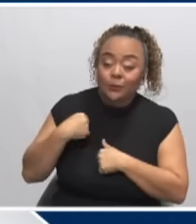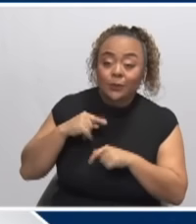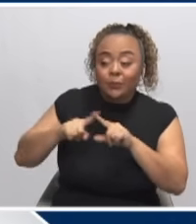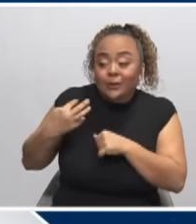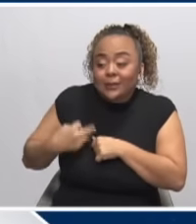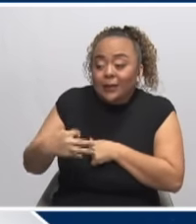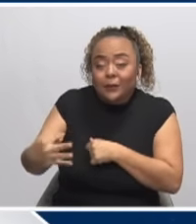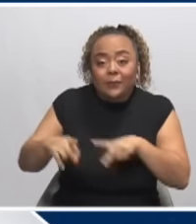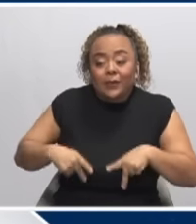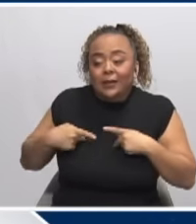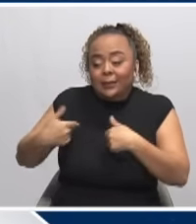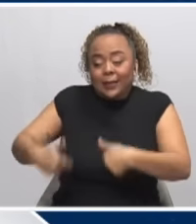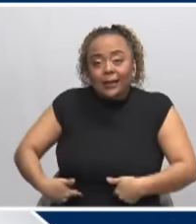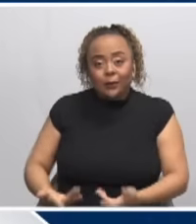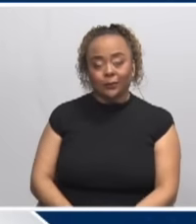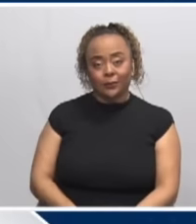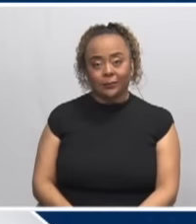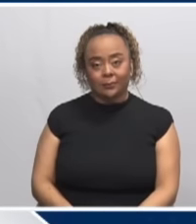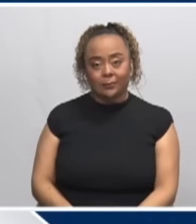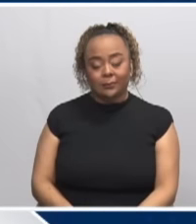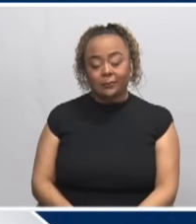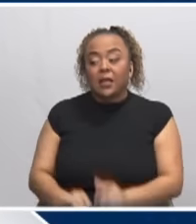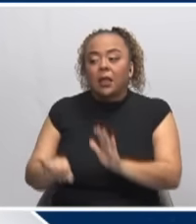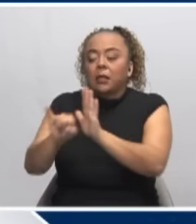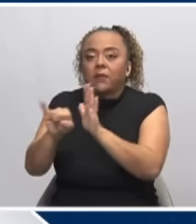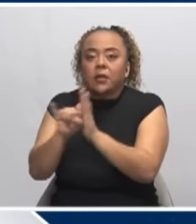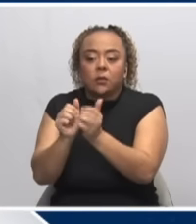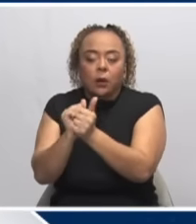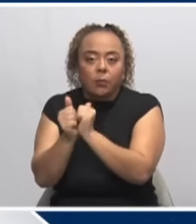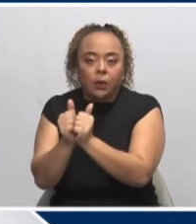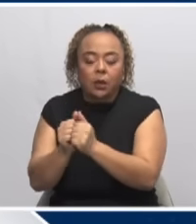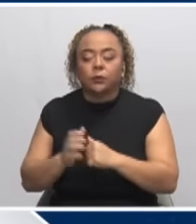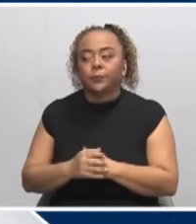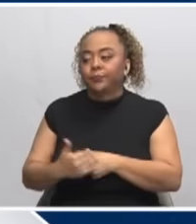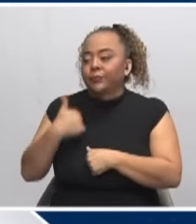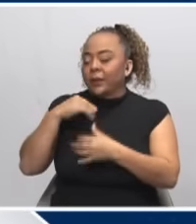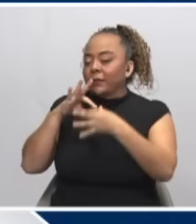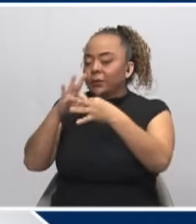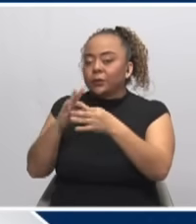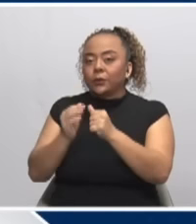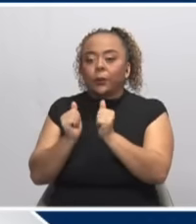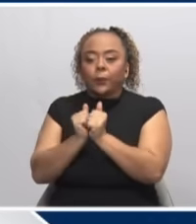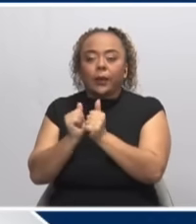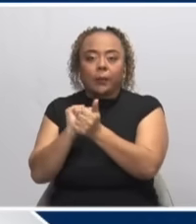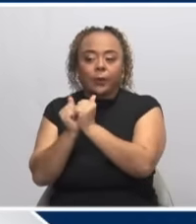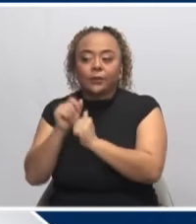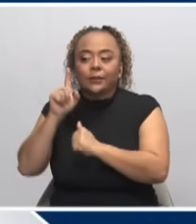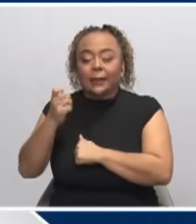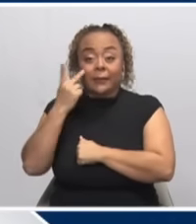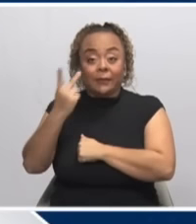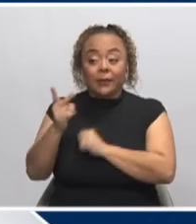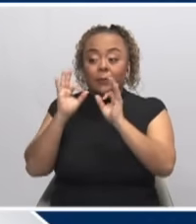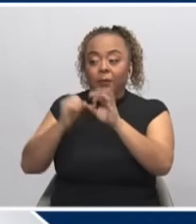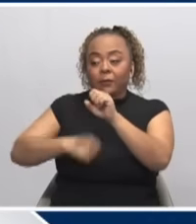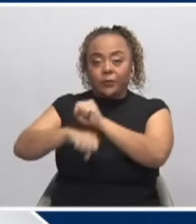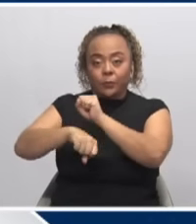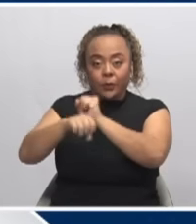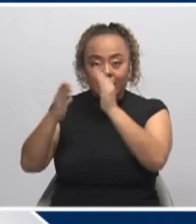vivir de los seleccionadores en la identificación del Campeonato tiene que ver campeonato tienen que conocer bien los